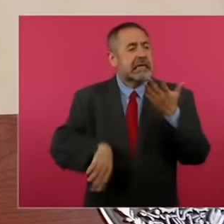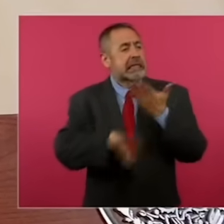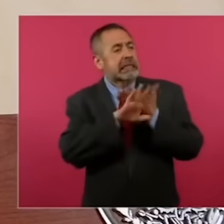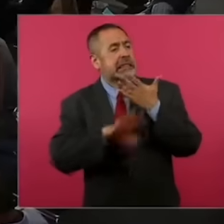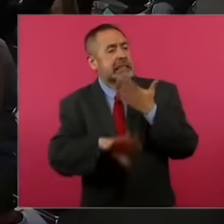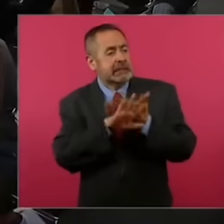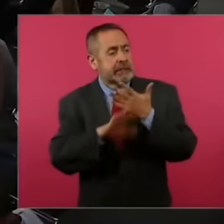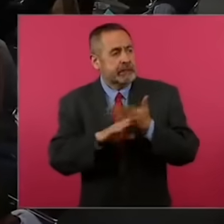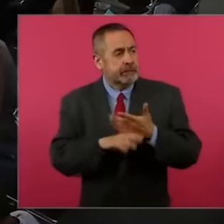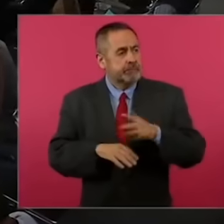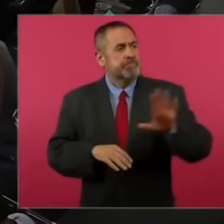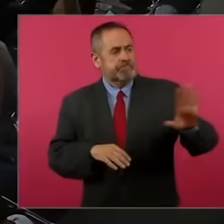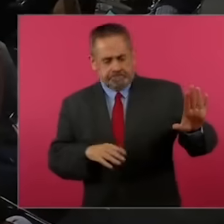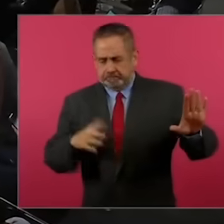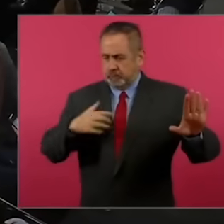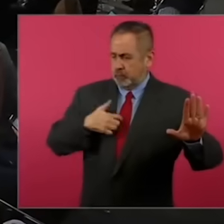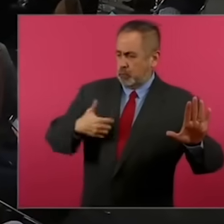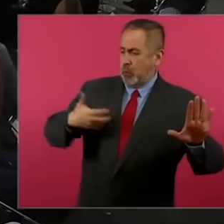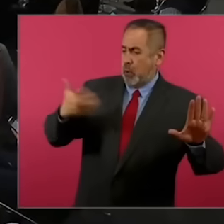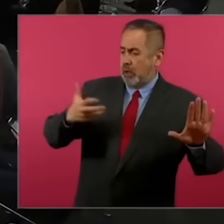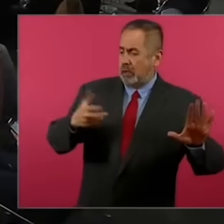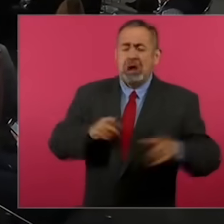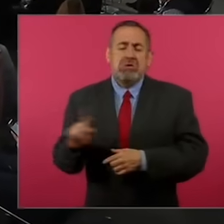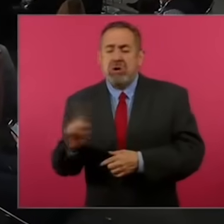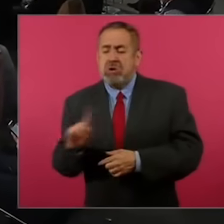Y si no,